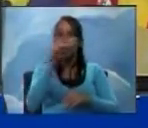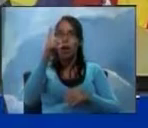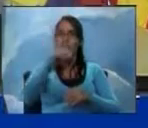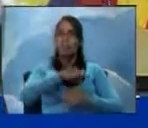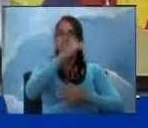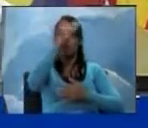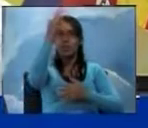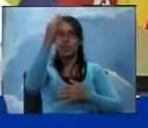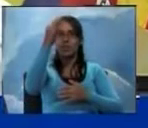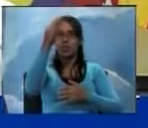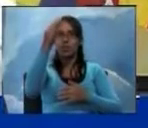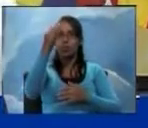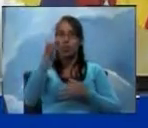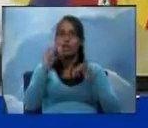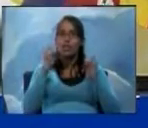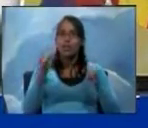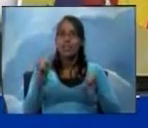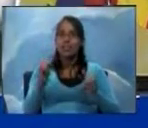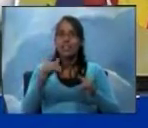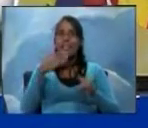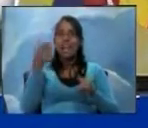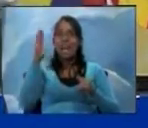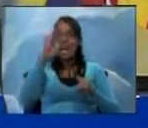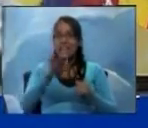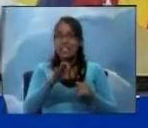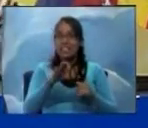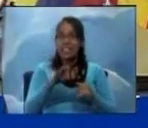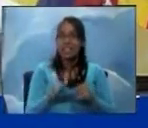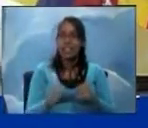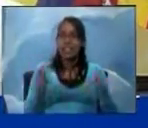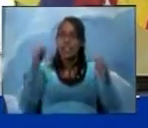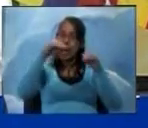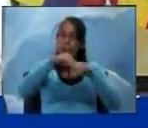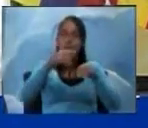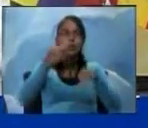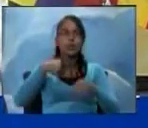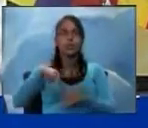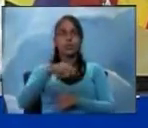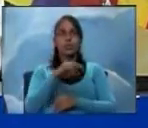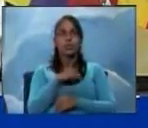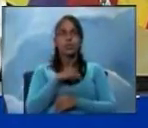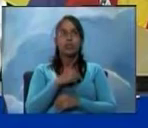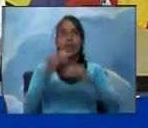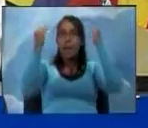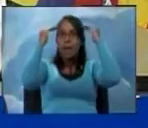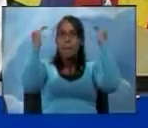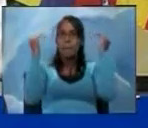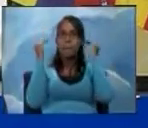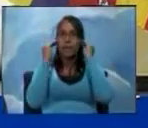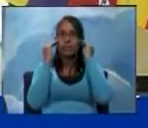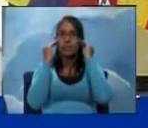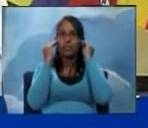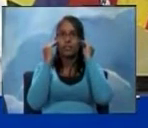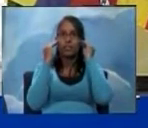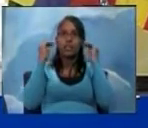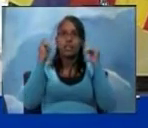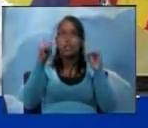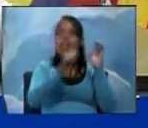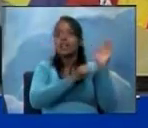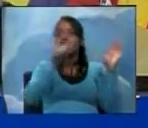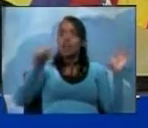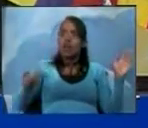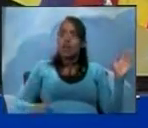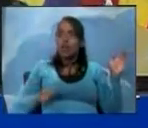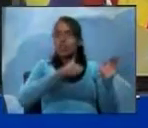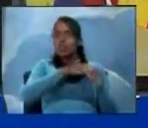un espíritu que está en nosotros, la mente. Y el Señor quiere